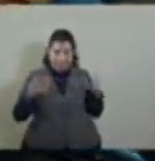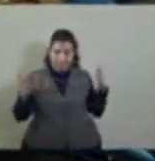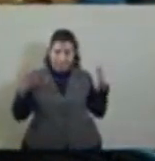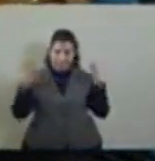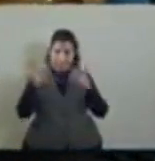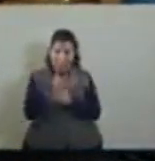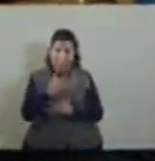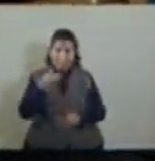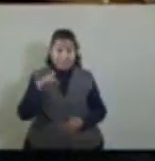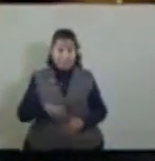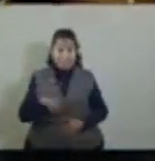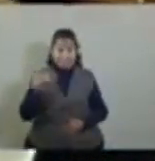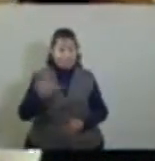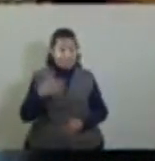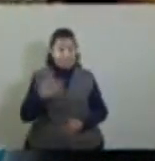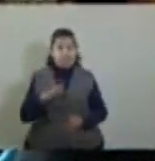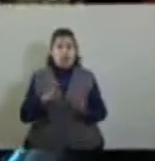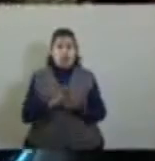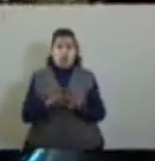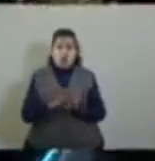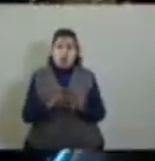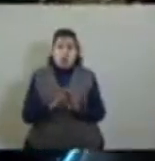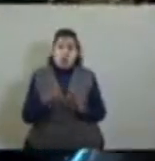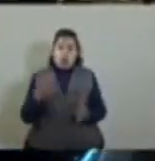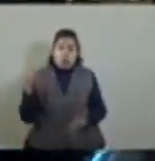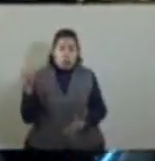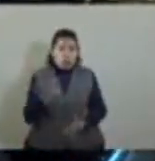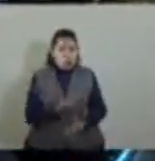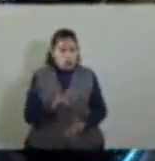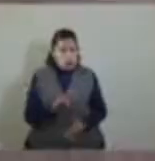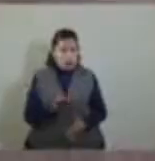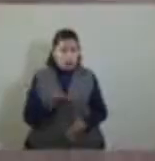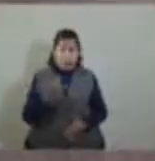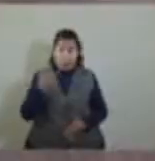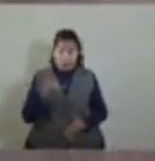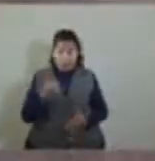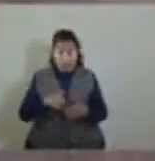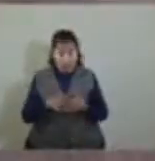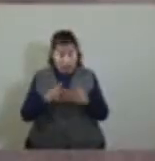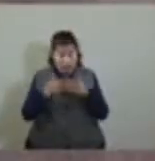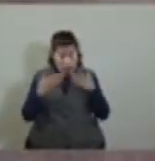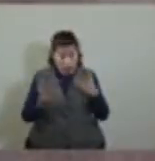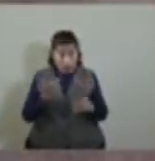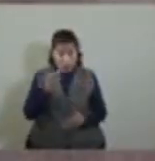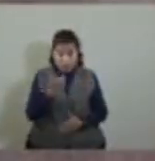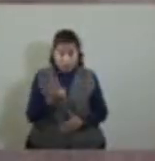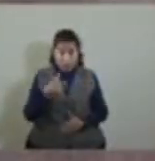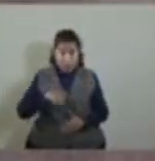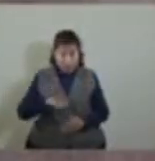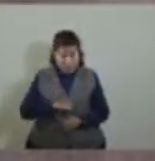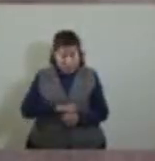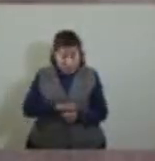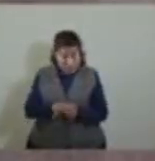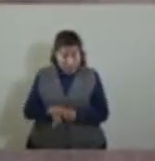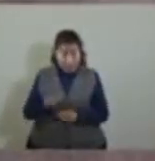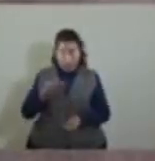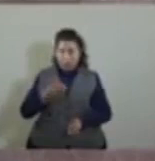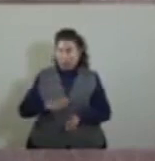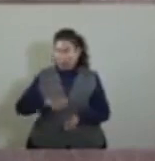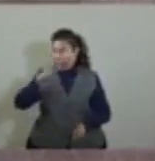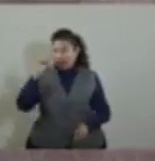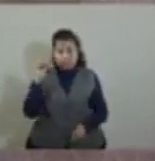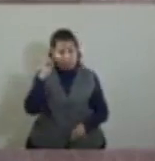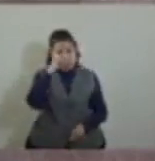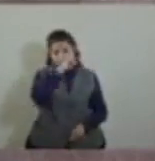social. Nuestra economía, ahora fuertemente golpeada por la pandemia, ha estado estancada